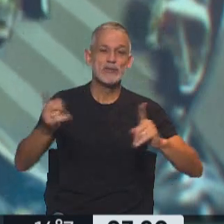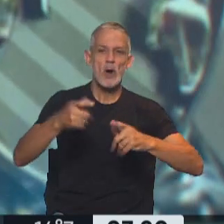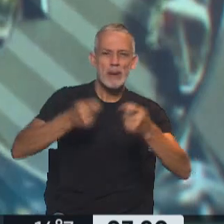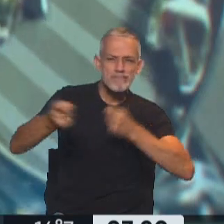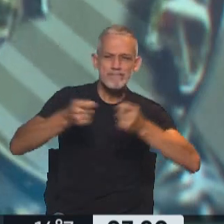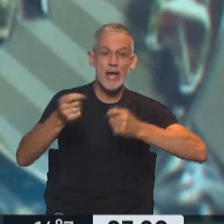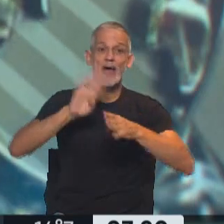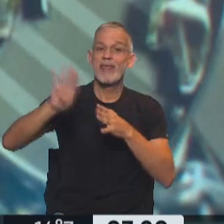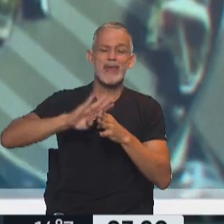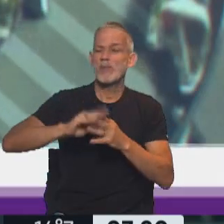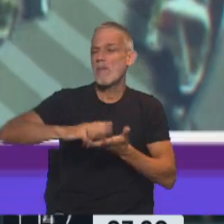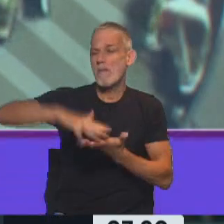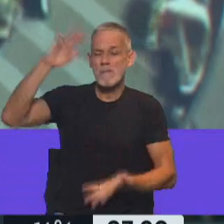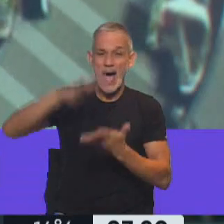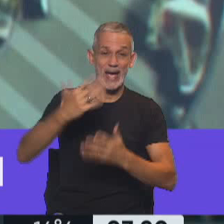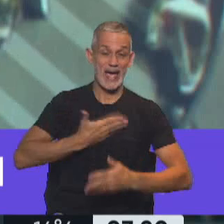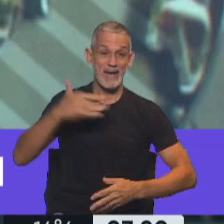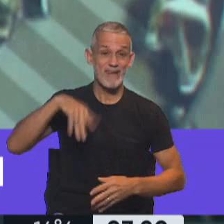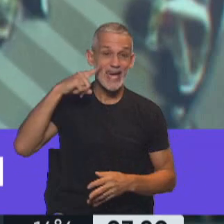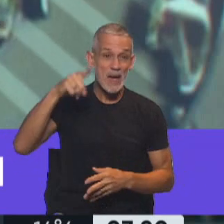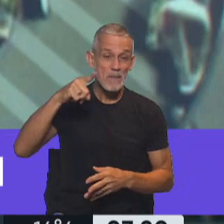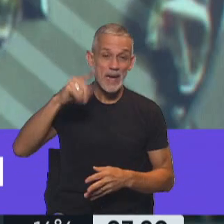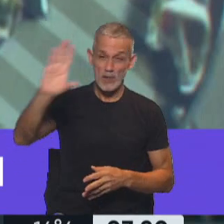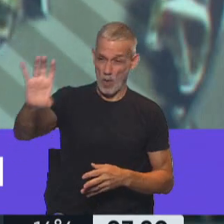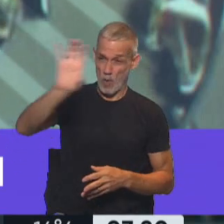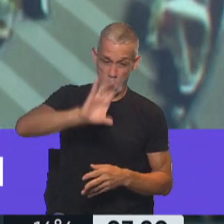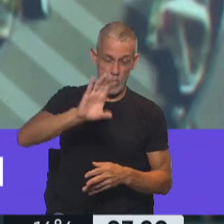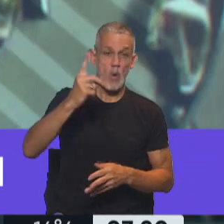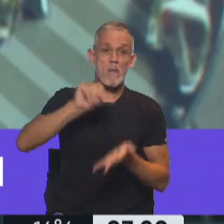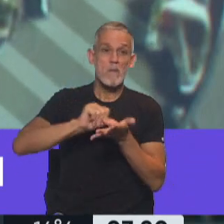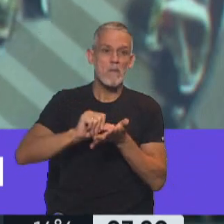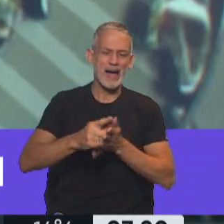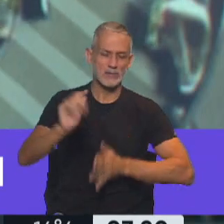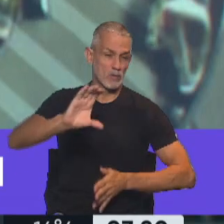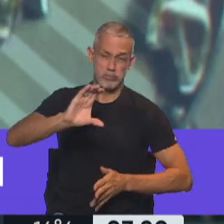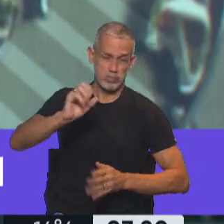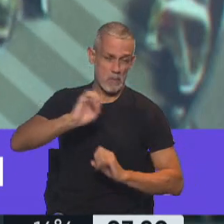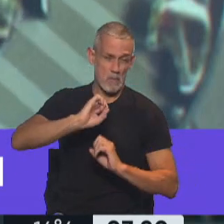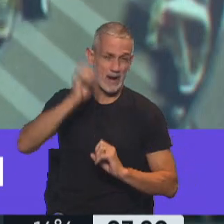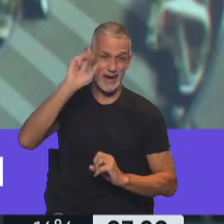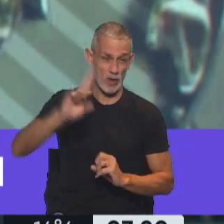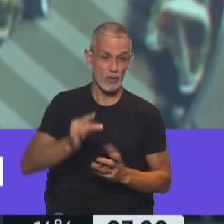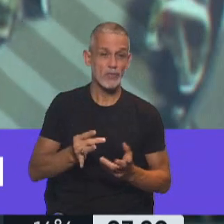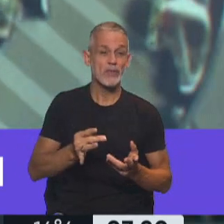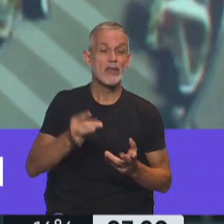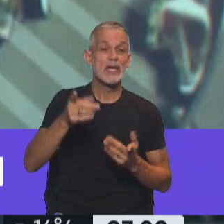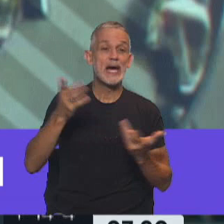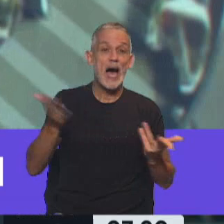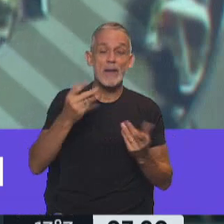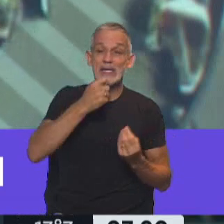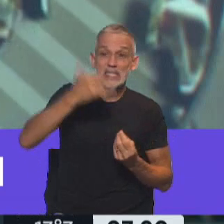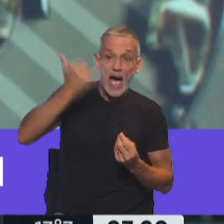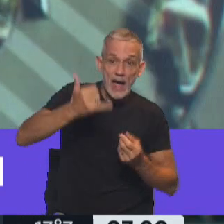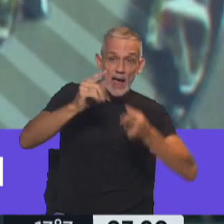esta deuda, la más grande que el Fondo Monetario le dio a un país. Horas clave porque si hay un